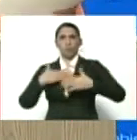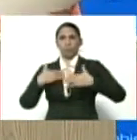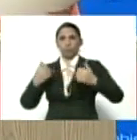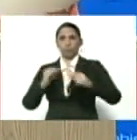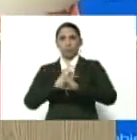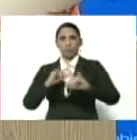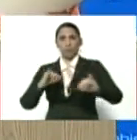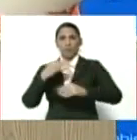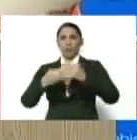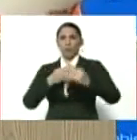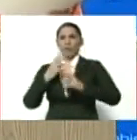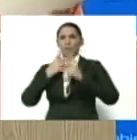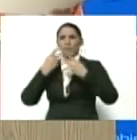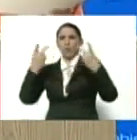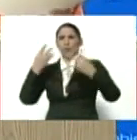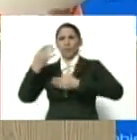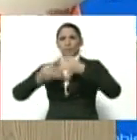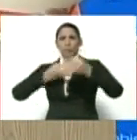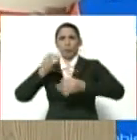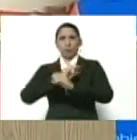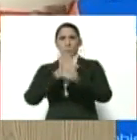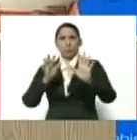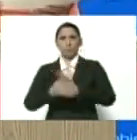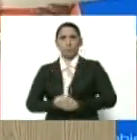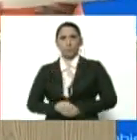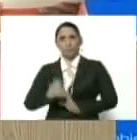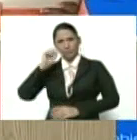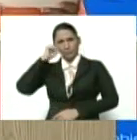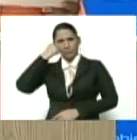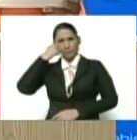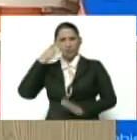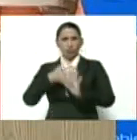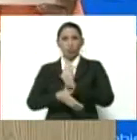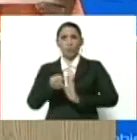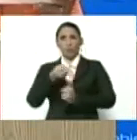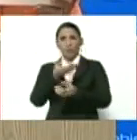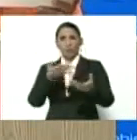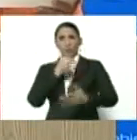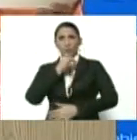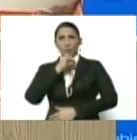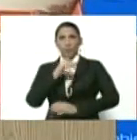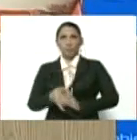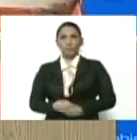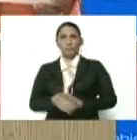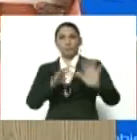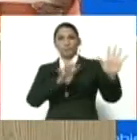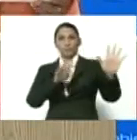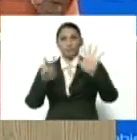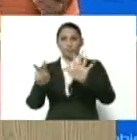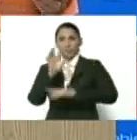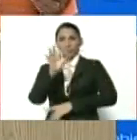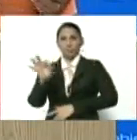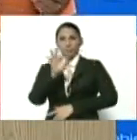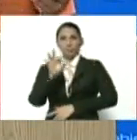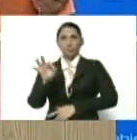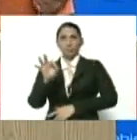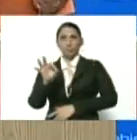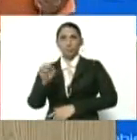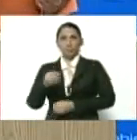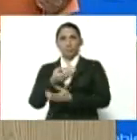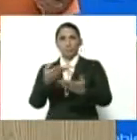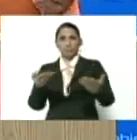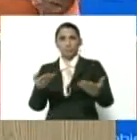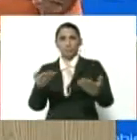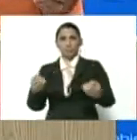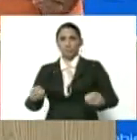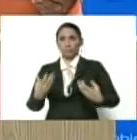voy a hacer una referencia, una reflexión al respecto. El 97% de estos casos